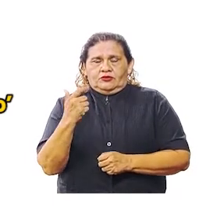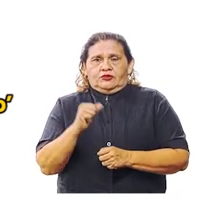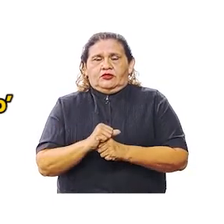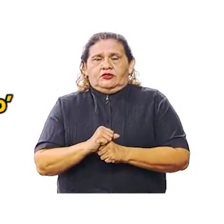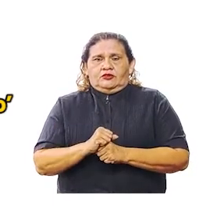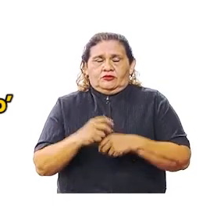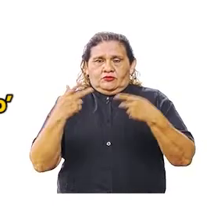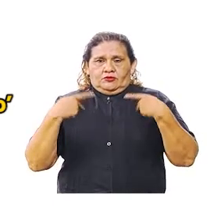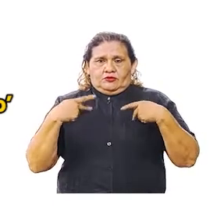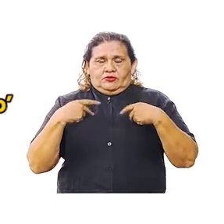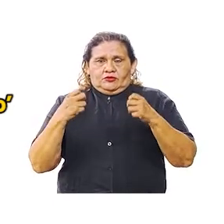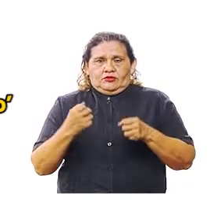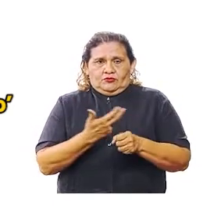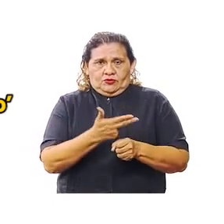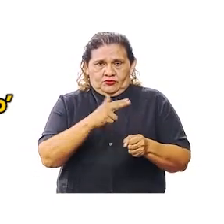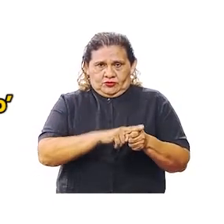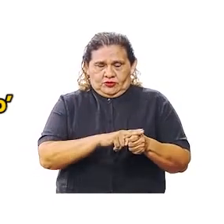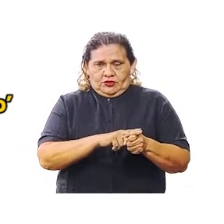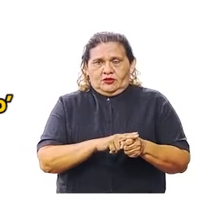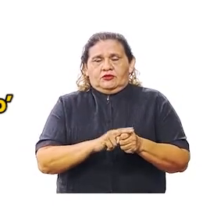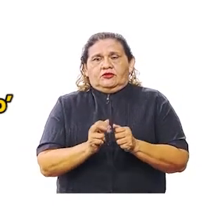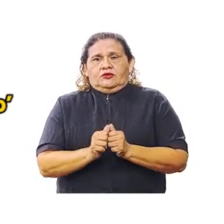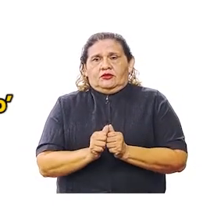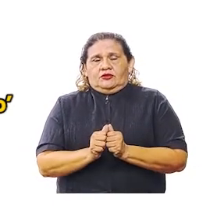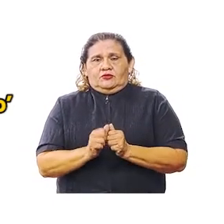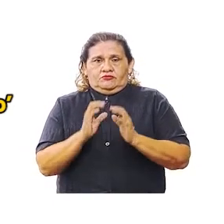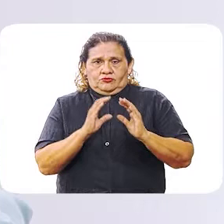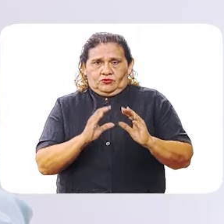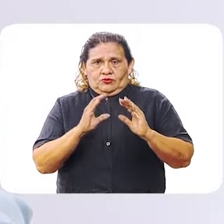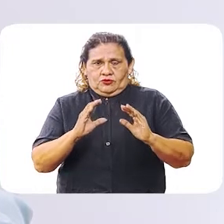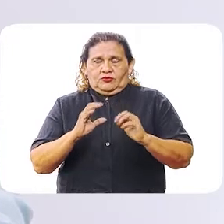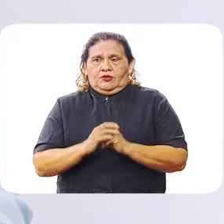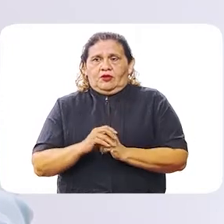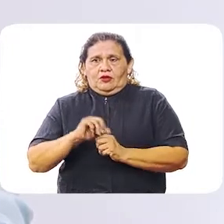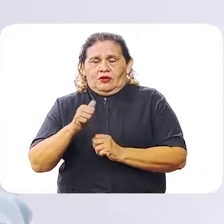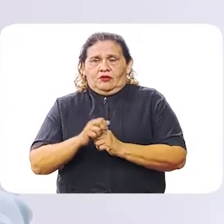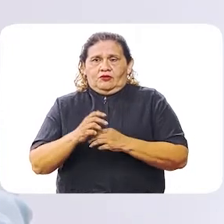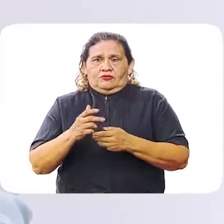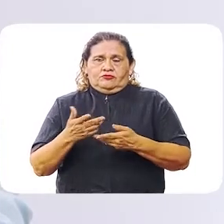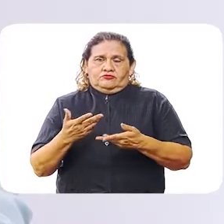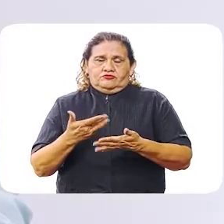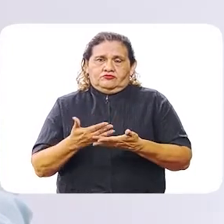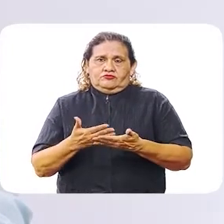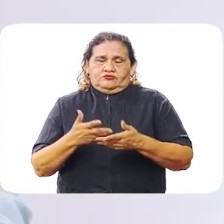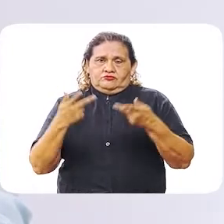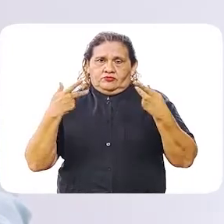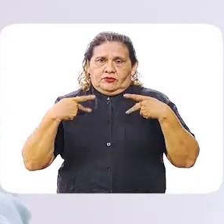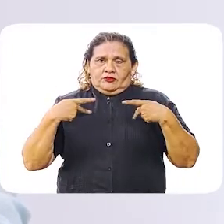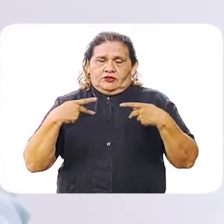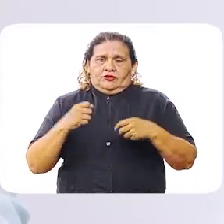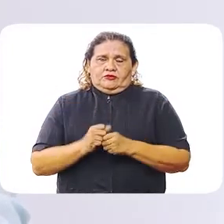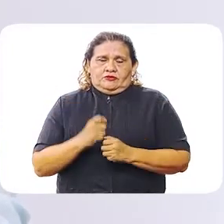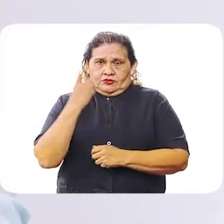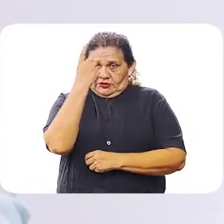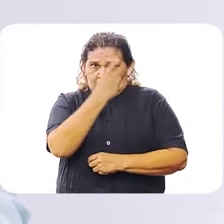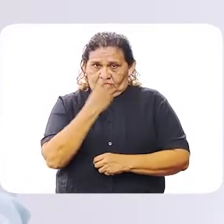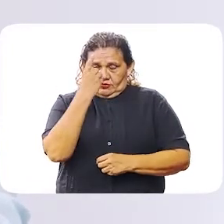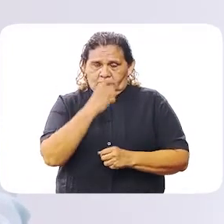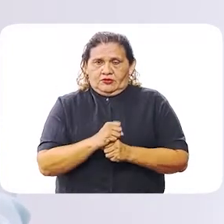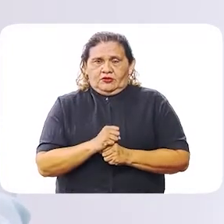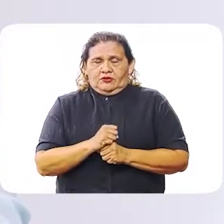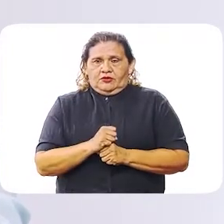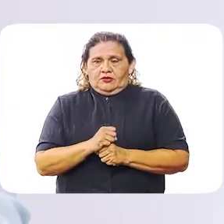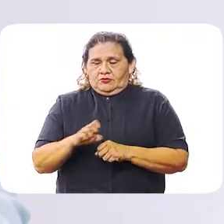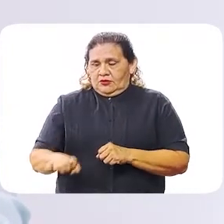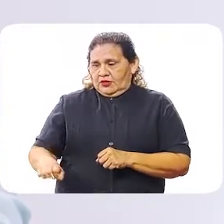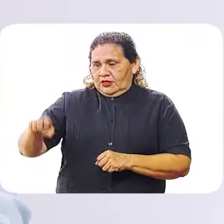los casos positivos están en hospitales públicos y en aislamiento total. Hay otros pacientes a la espera de diagnóstico. El rango de